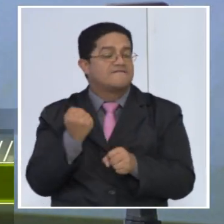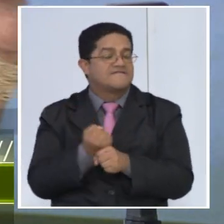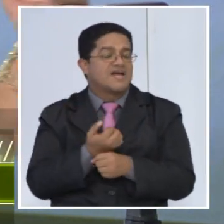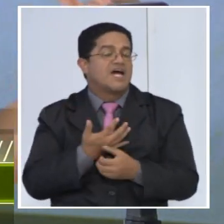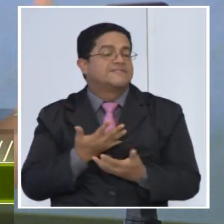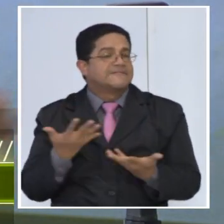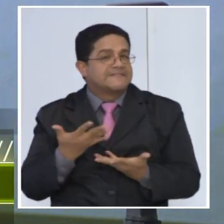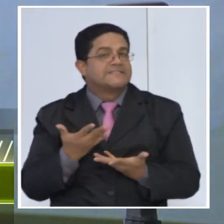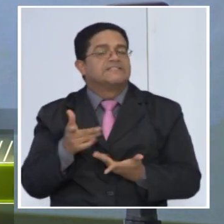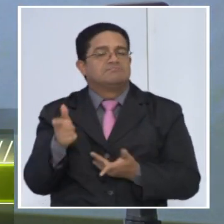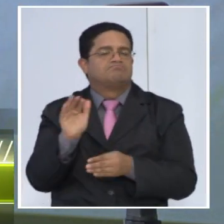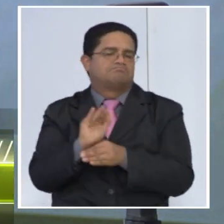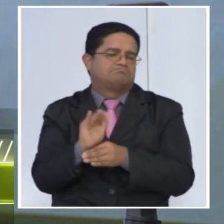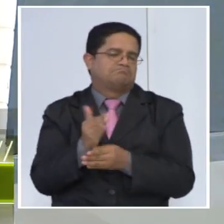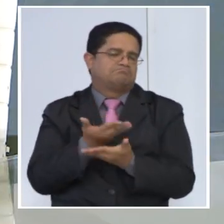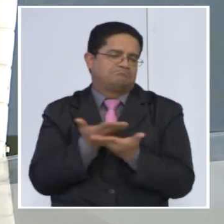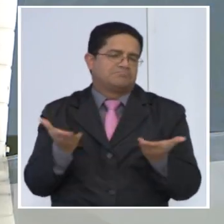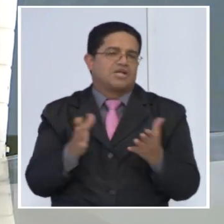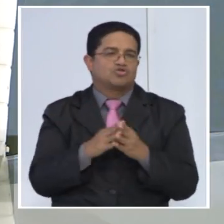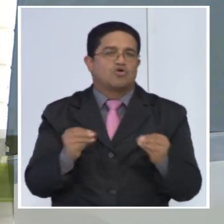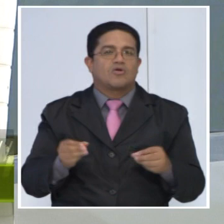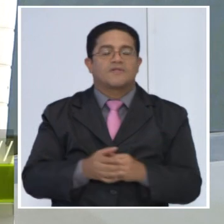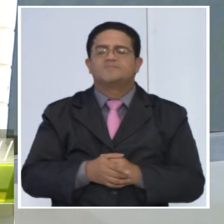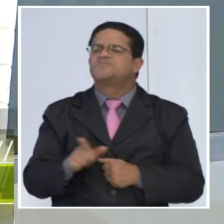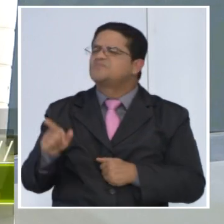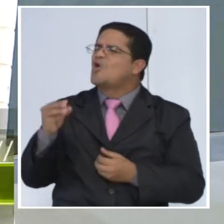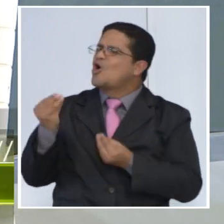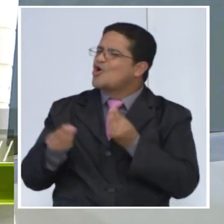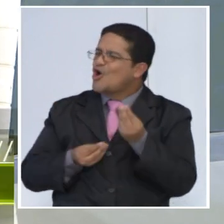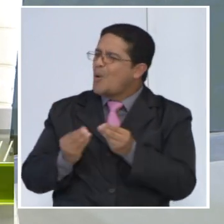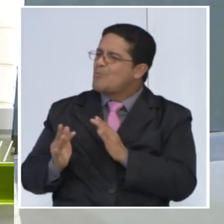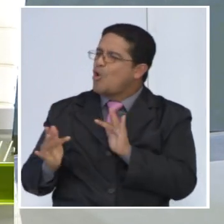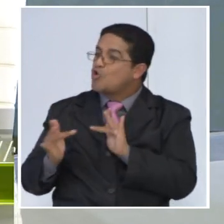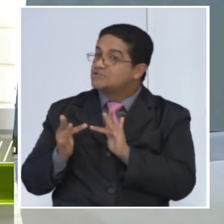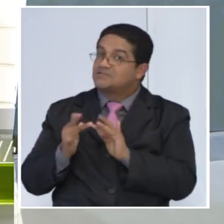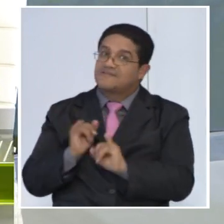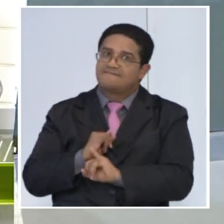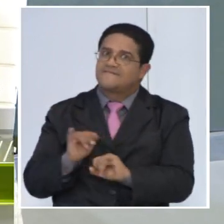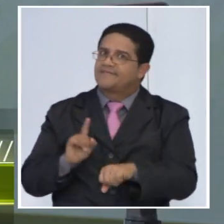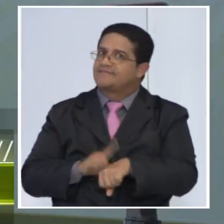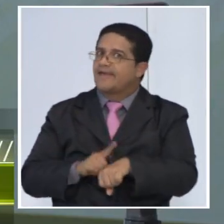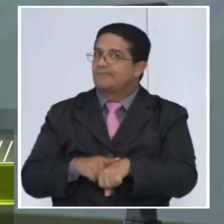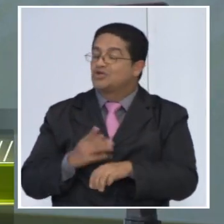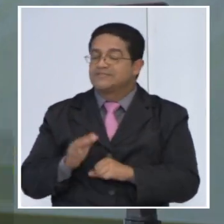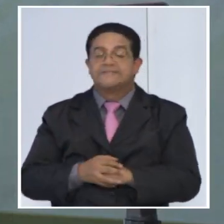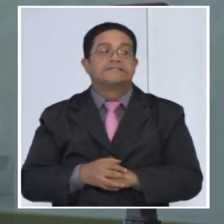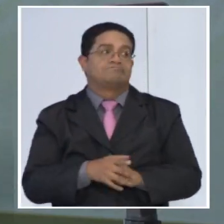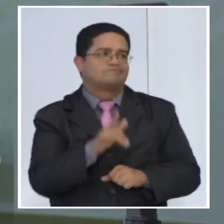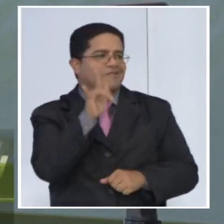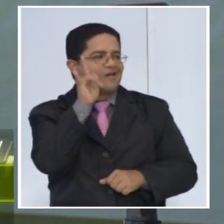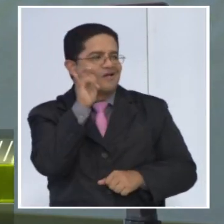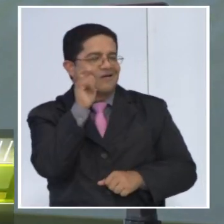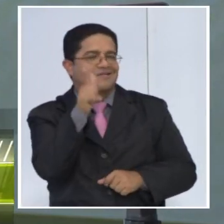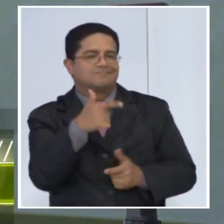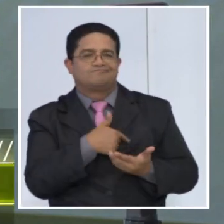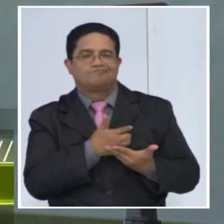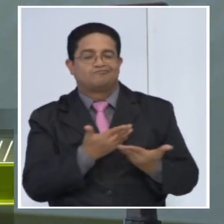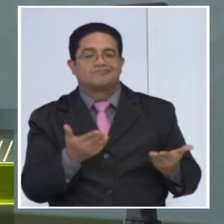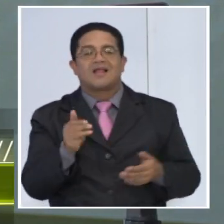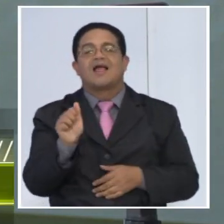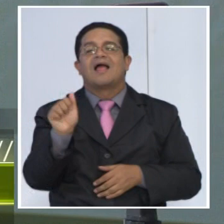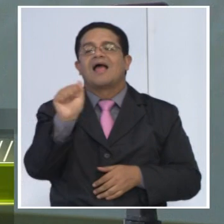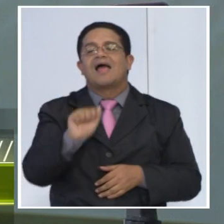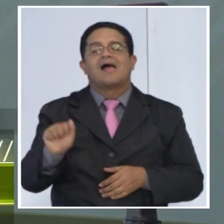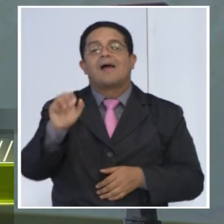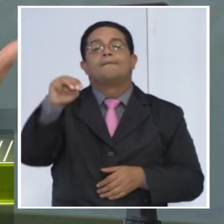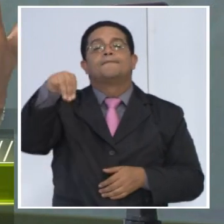digamos, protegiendo a toda la comunidad. Así es, doctora. ¿Cómo la podemos contactar? Porque se nos terminó el tiempo. Sí, bueno, por Instagram estoy